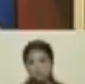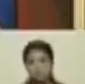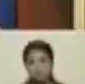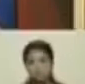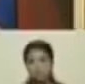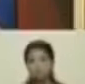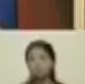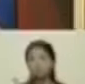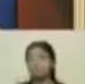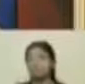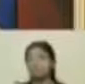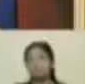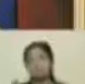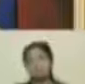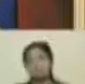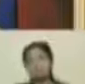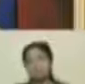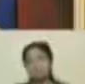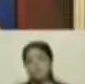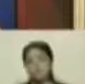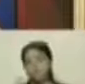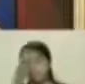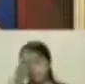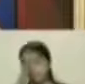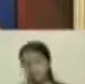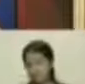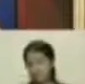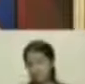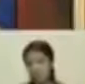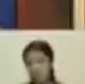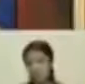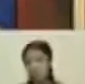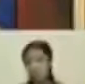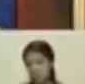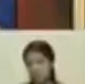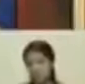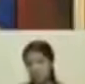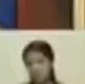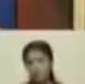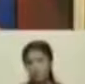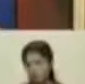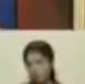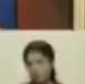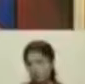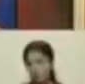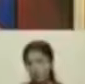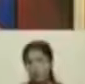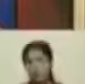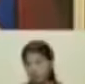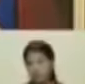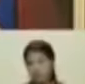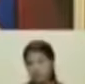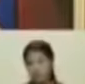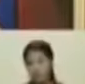Clamo por el espíritu verdadero cristiano del Papa y creo en él. Que no nos abandone, que no nos abandone, que no